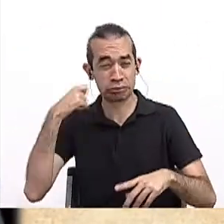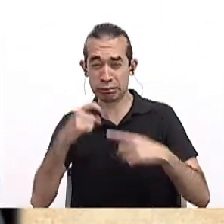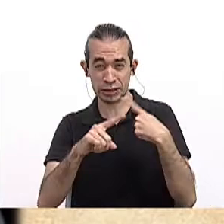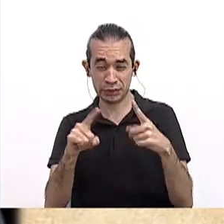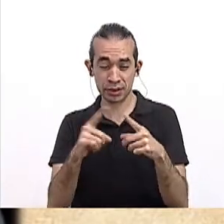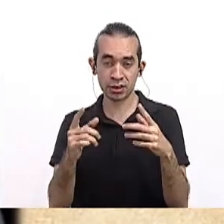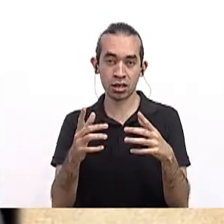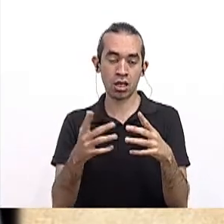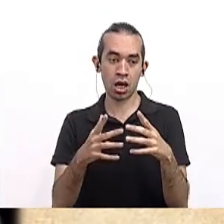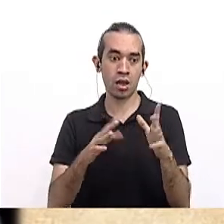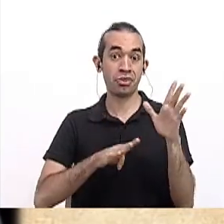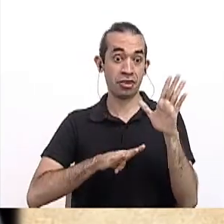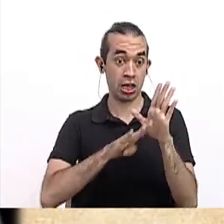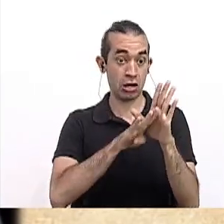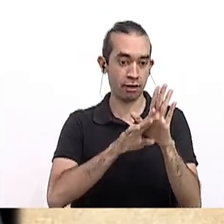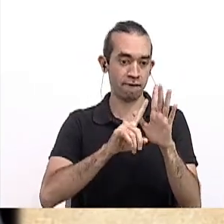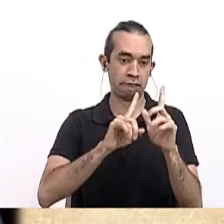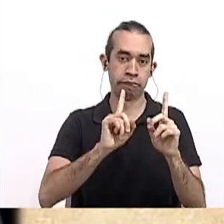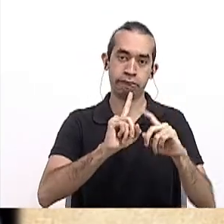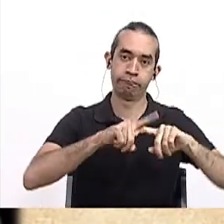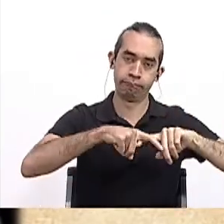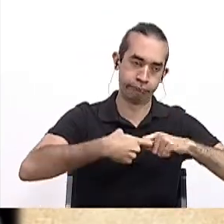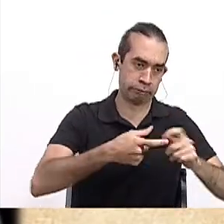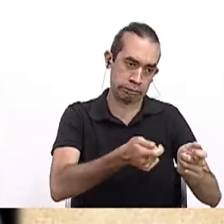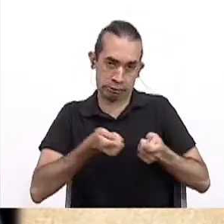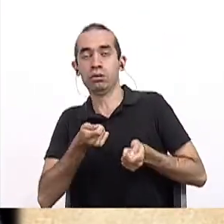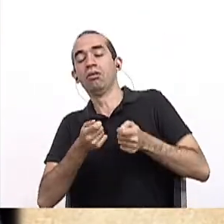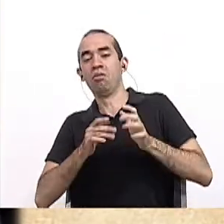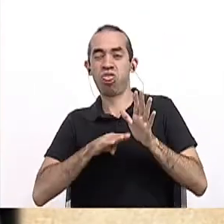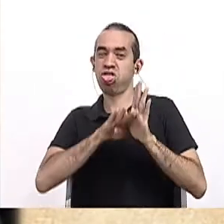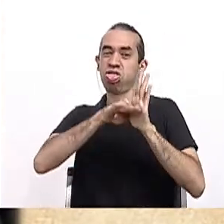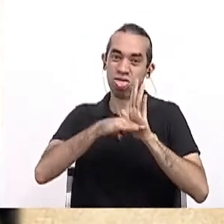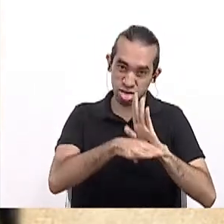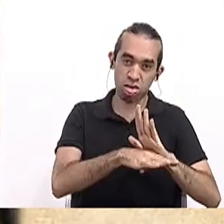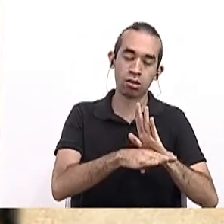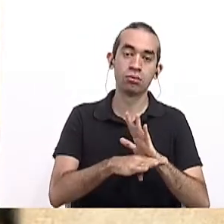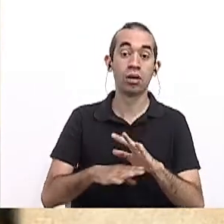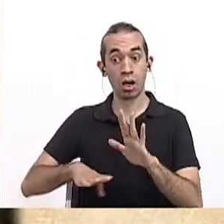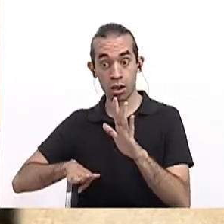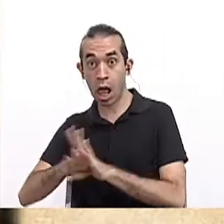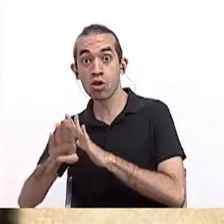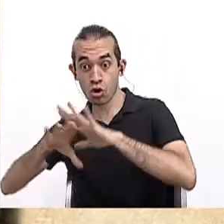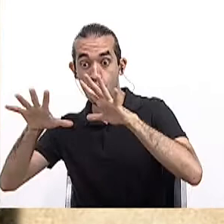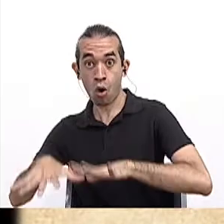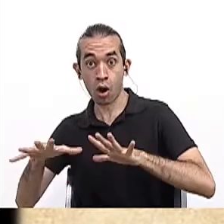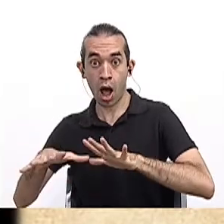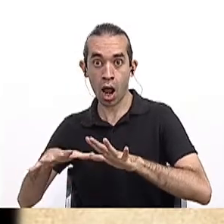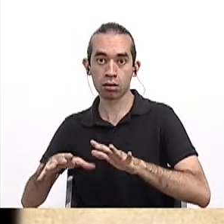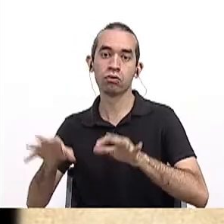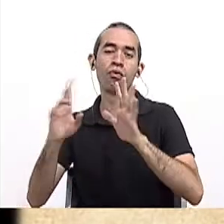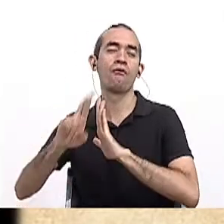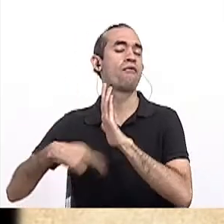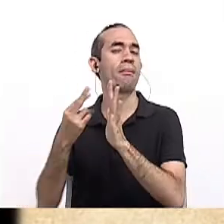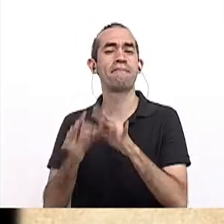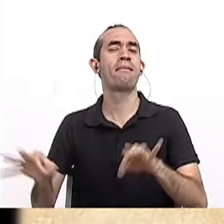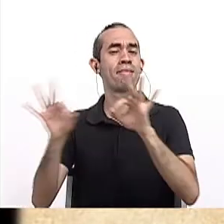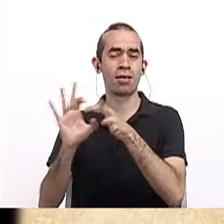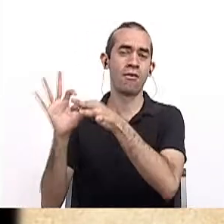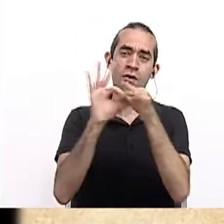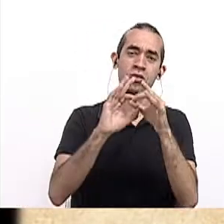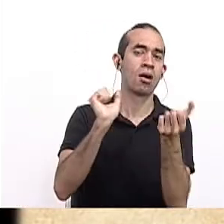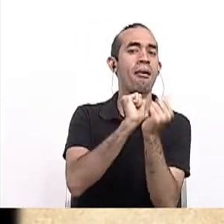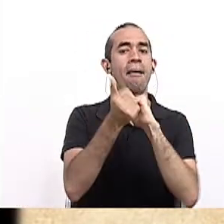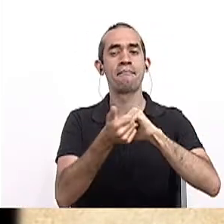procesos de desarrollo local también tienen un papel preponderante en lo que respecta al cambio climático. Por esto,